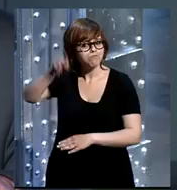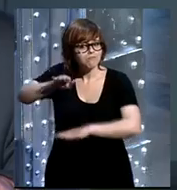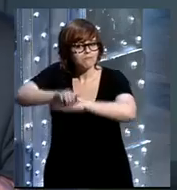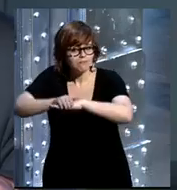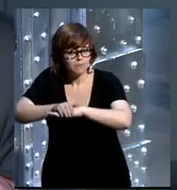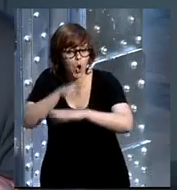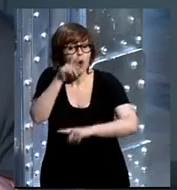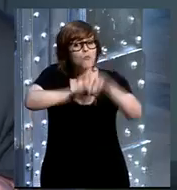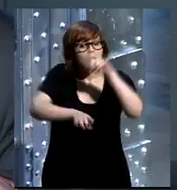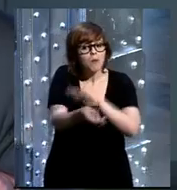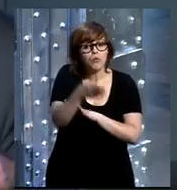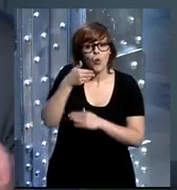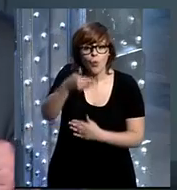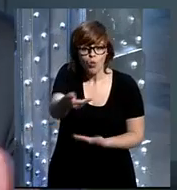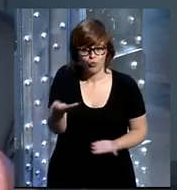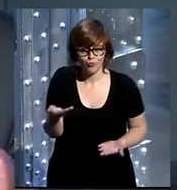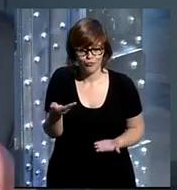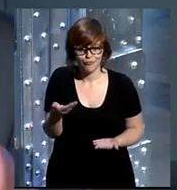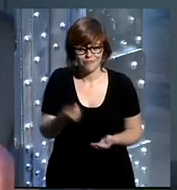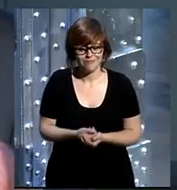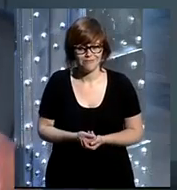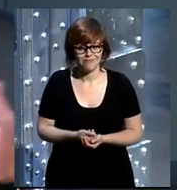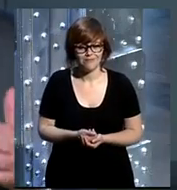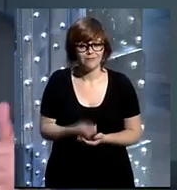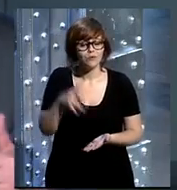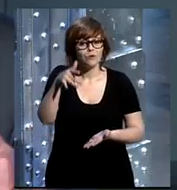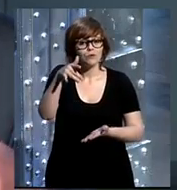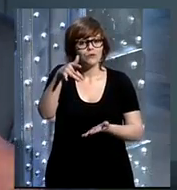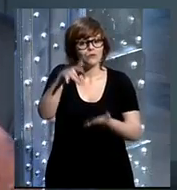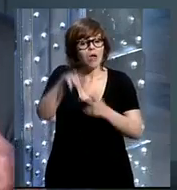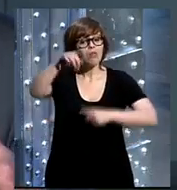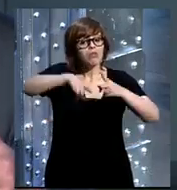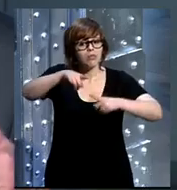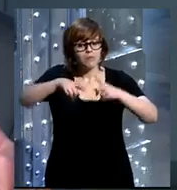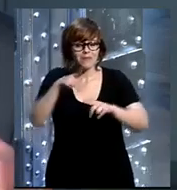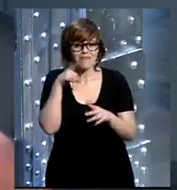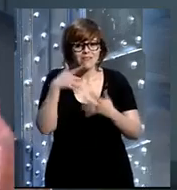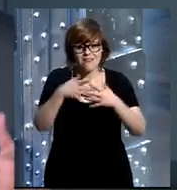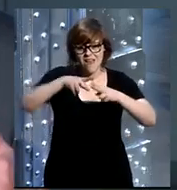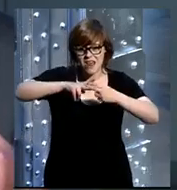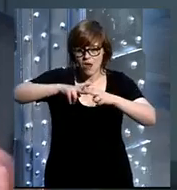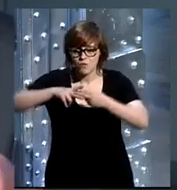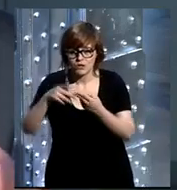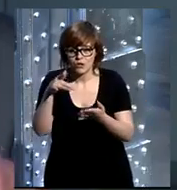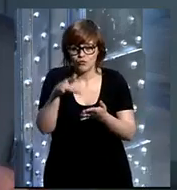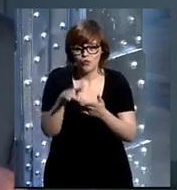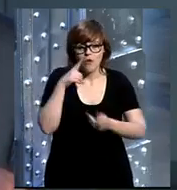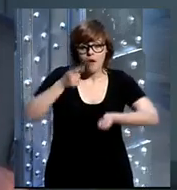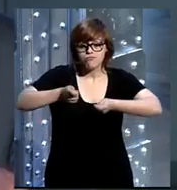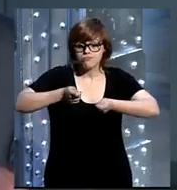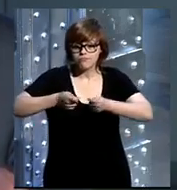problemas? Cuando empezamos a ver con qué instrumentos, con qué mecanismos, cómo se regulan,